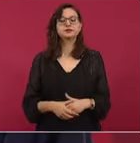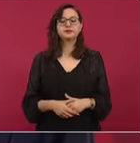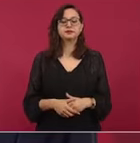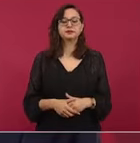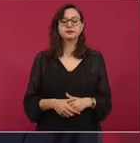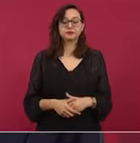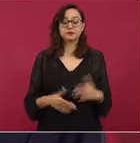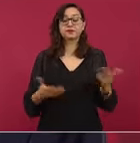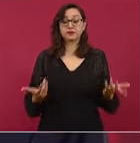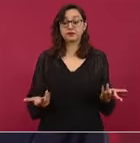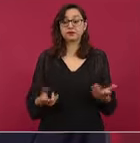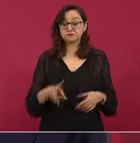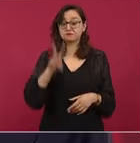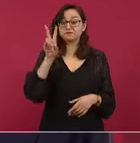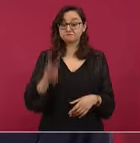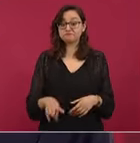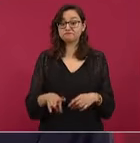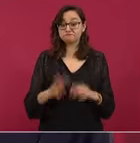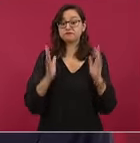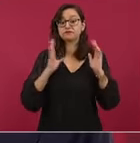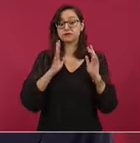Y esto es el cambio.